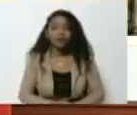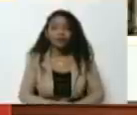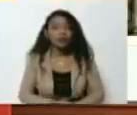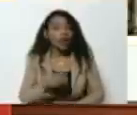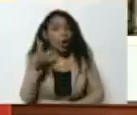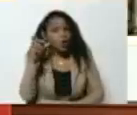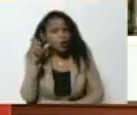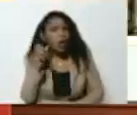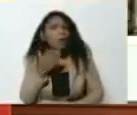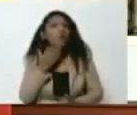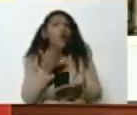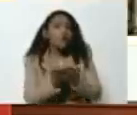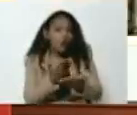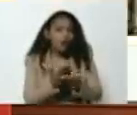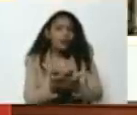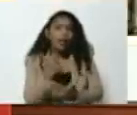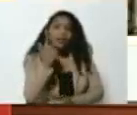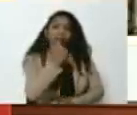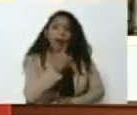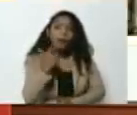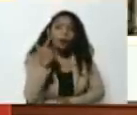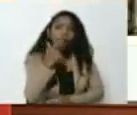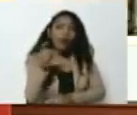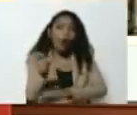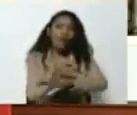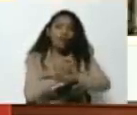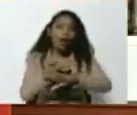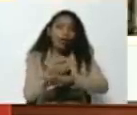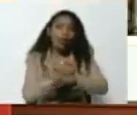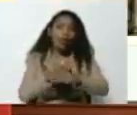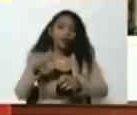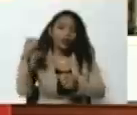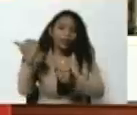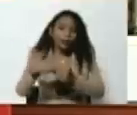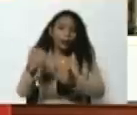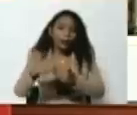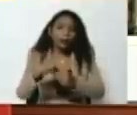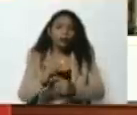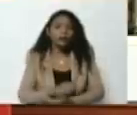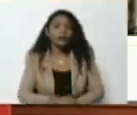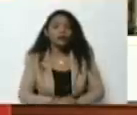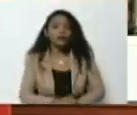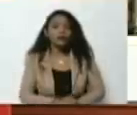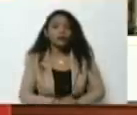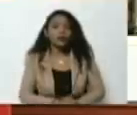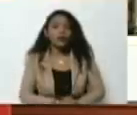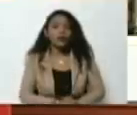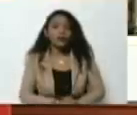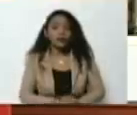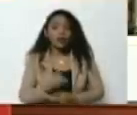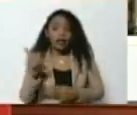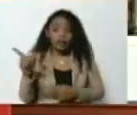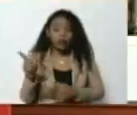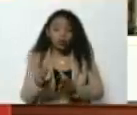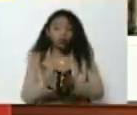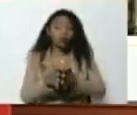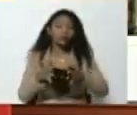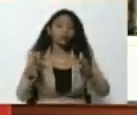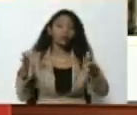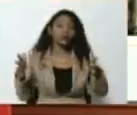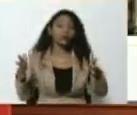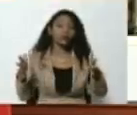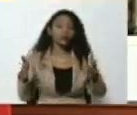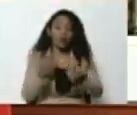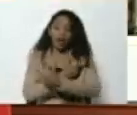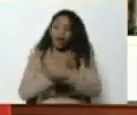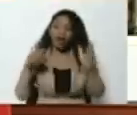Escuché la propuesta de labios del gobernador Omar Prieto. Sería un gran homenaje a la